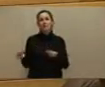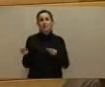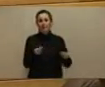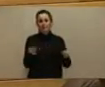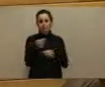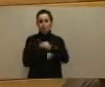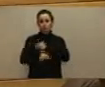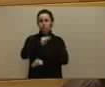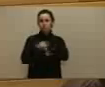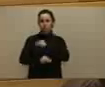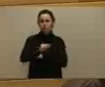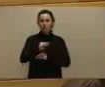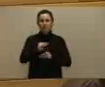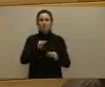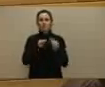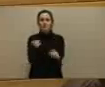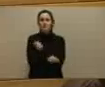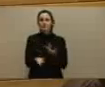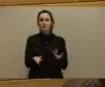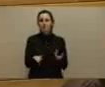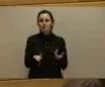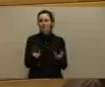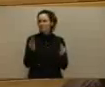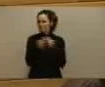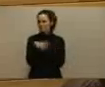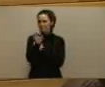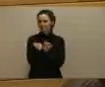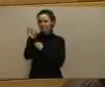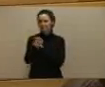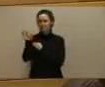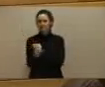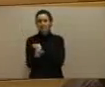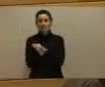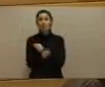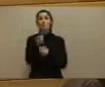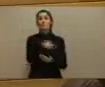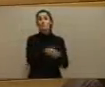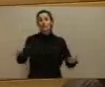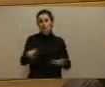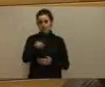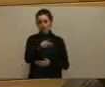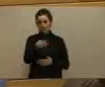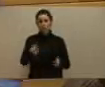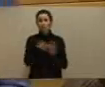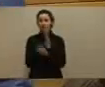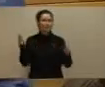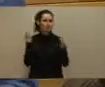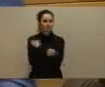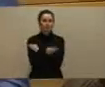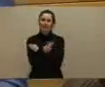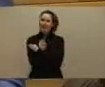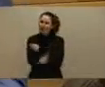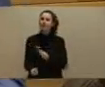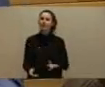incongruencias, discrepancias y discrepancias de muchos porcentajes y en algún caso pues de más de 1 millón de euros una discrepancia sola. Entonces, yo creo que